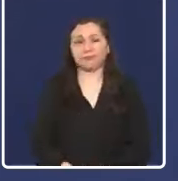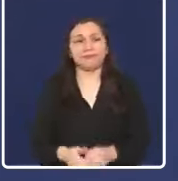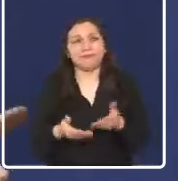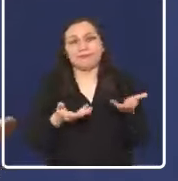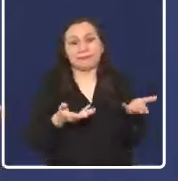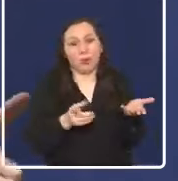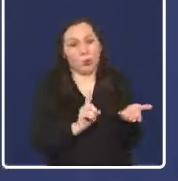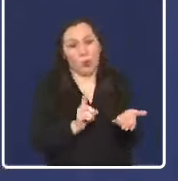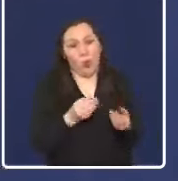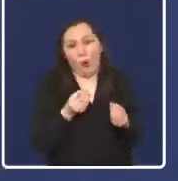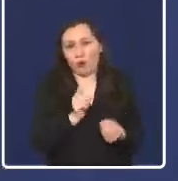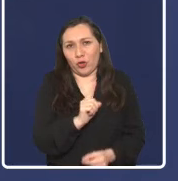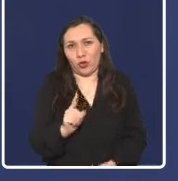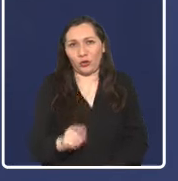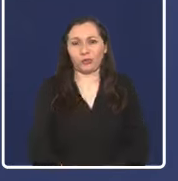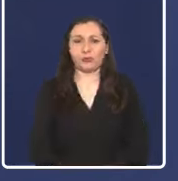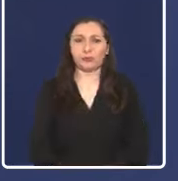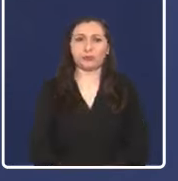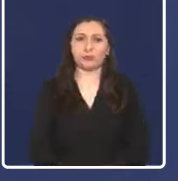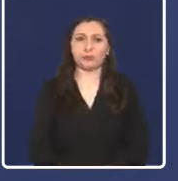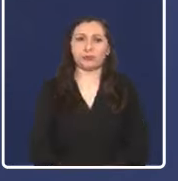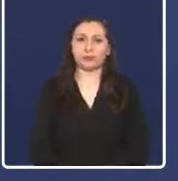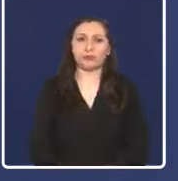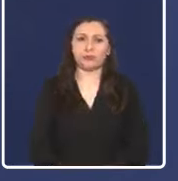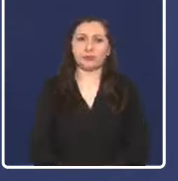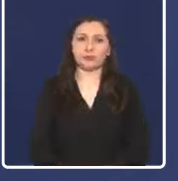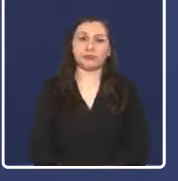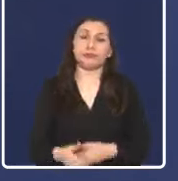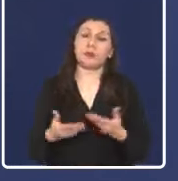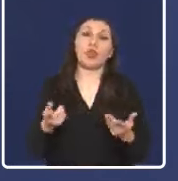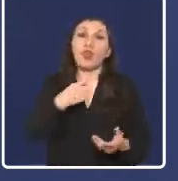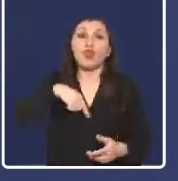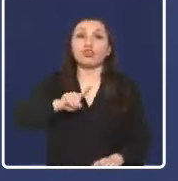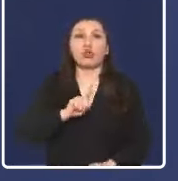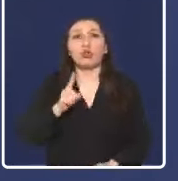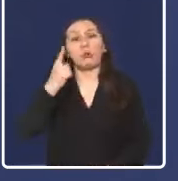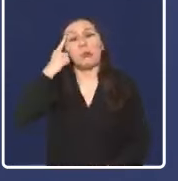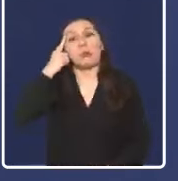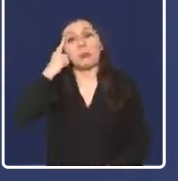Es que, no, obvio que no. Ya. No, o sea, nosotros